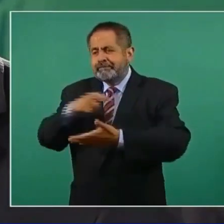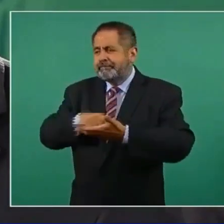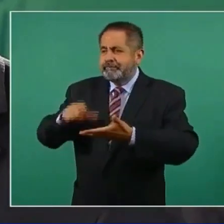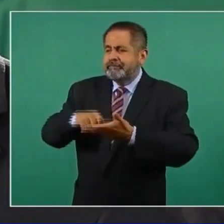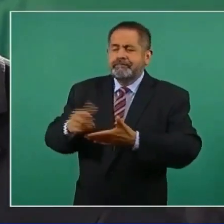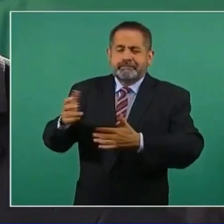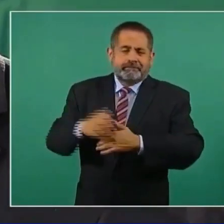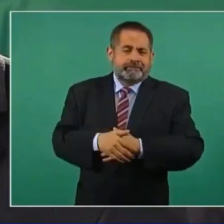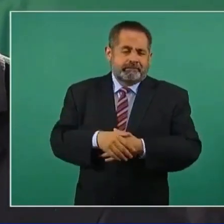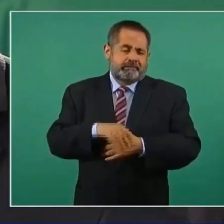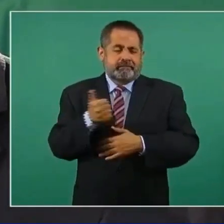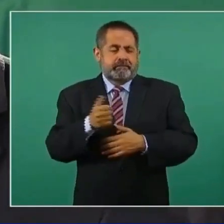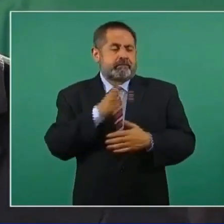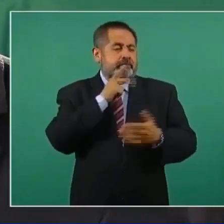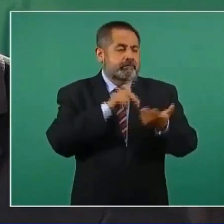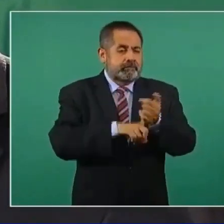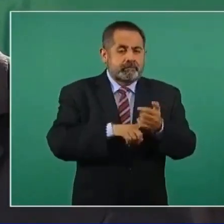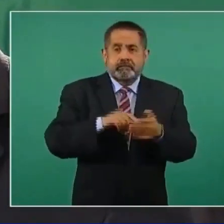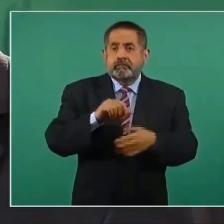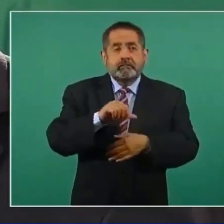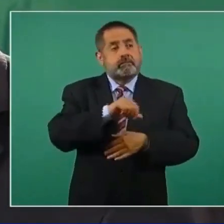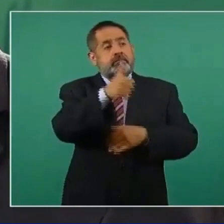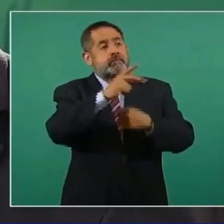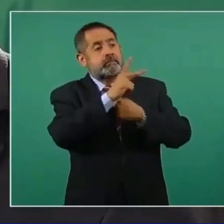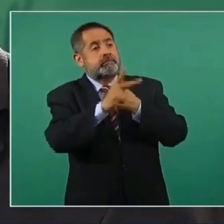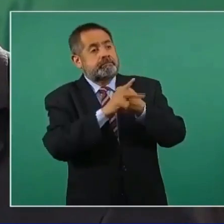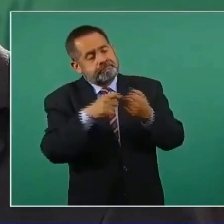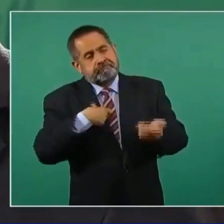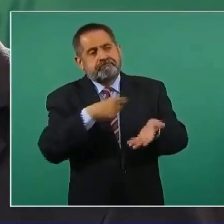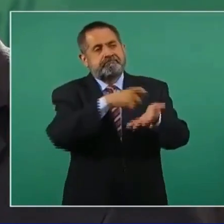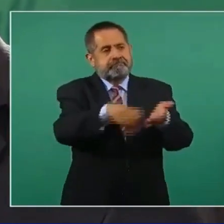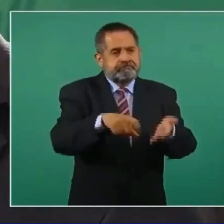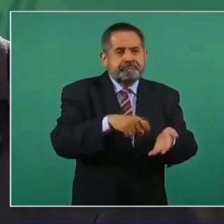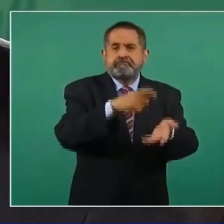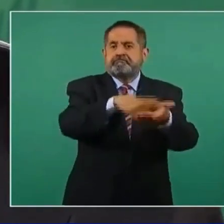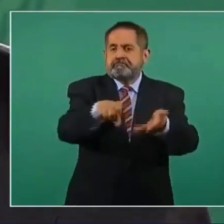y otros petrolíferos al extranjero.